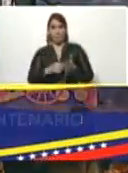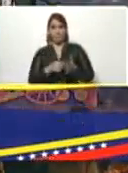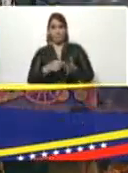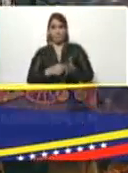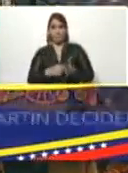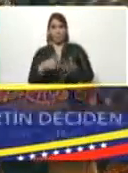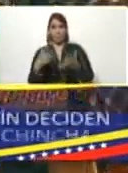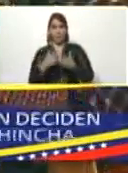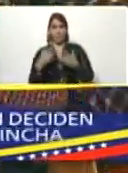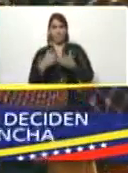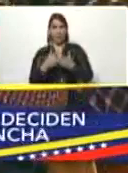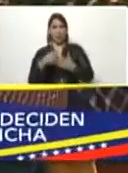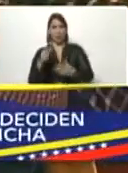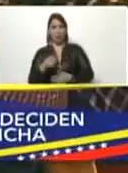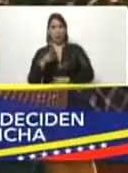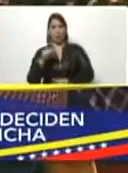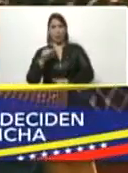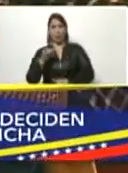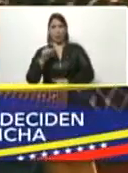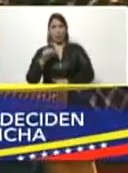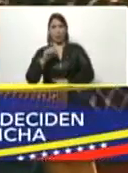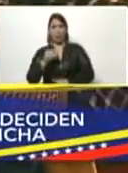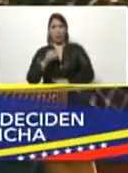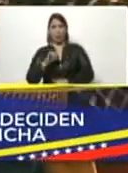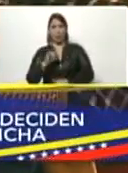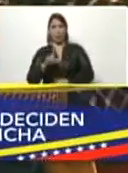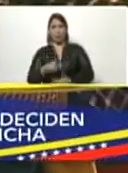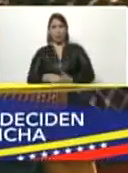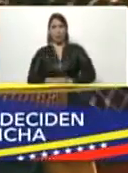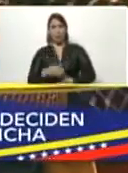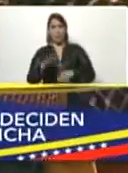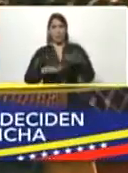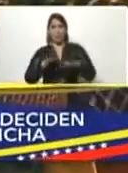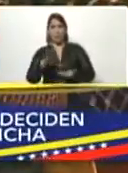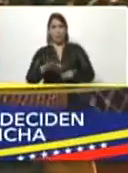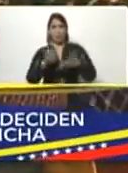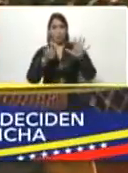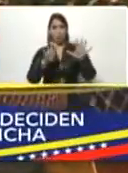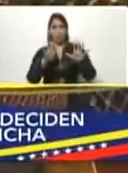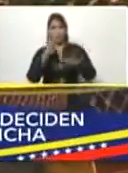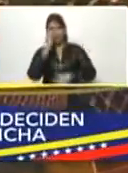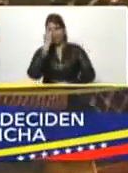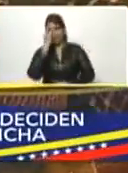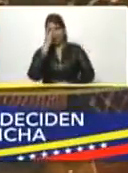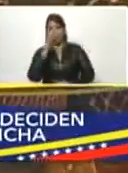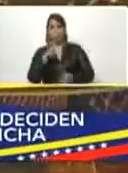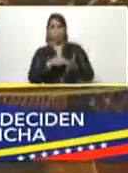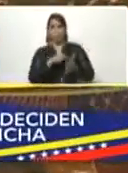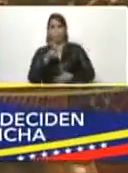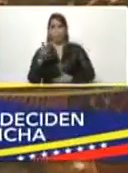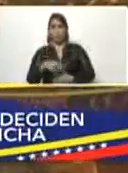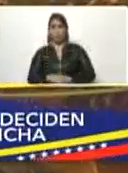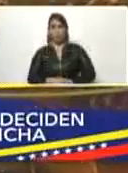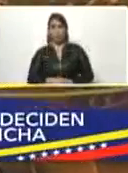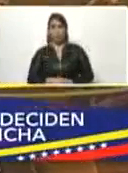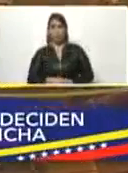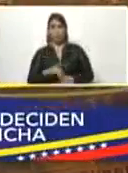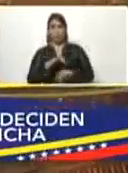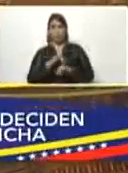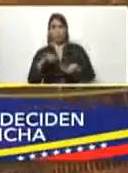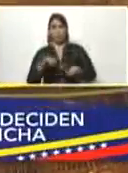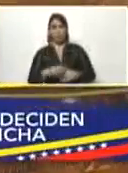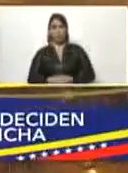Guayaquil. Avanza hacia Machala. El 9 de febrero del 2022 ya está en